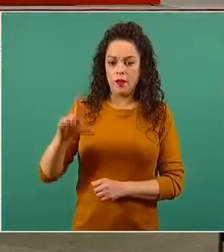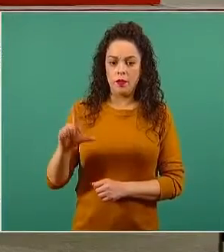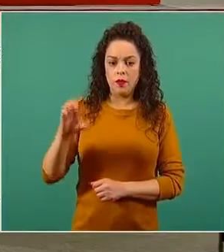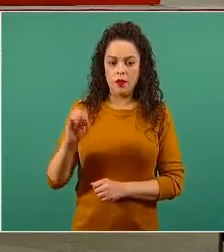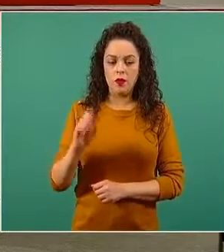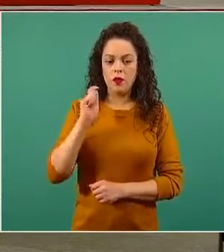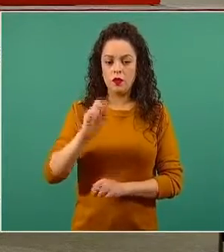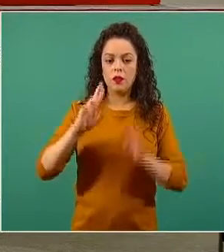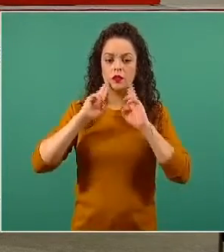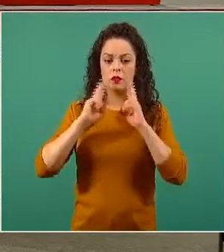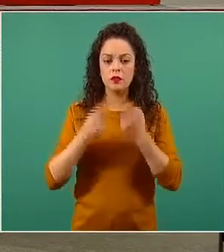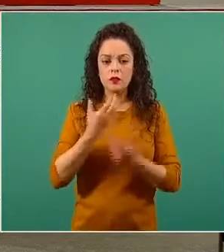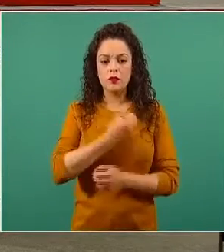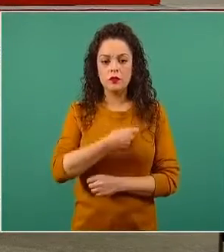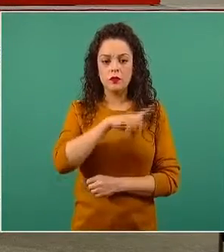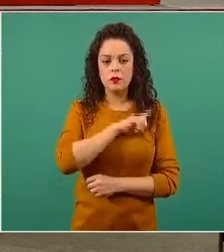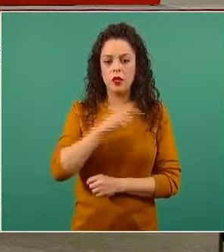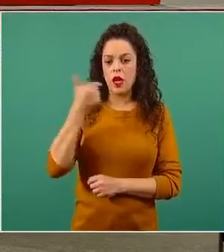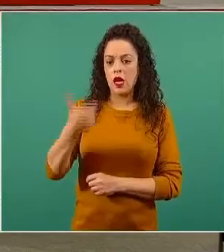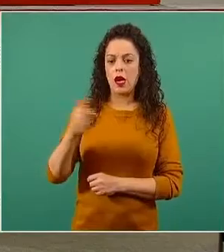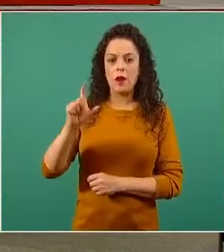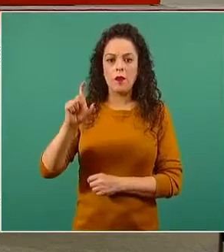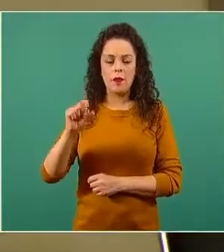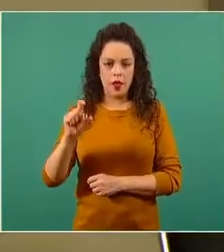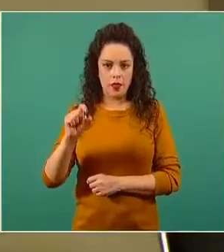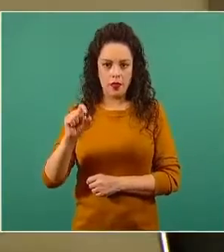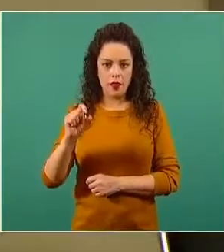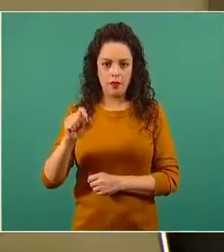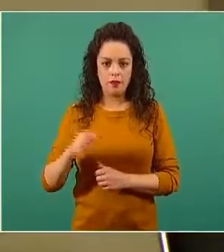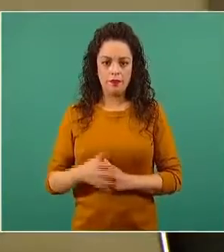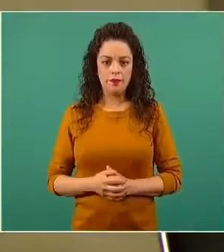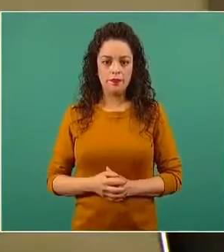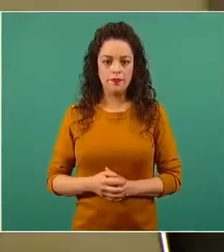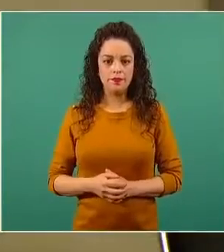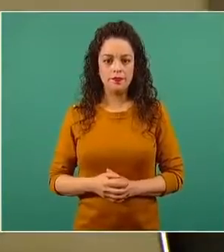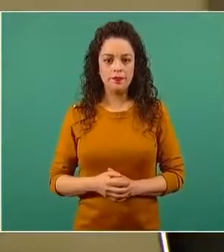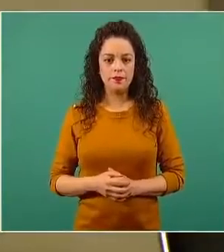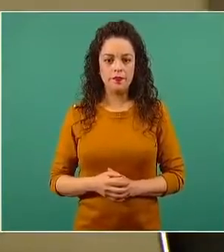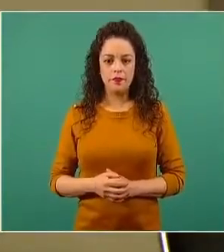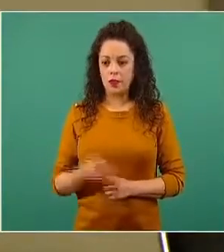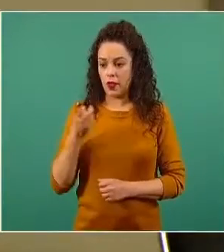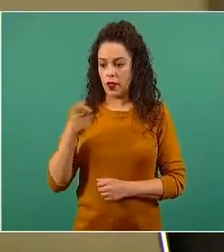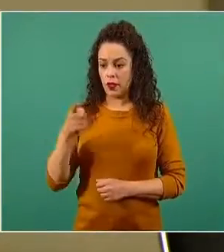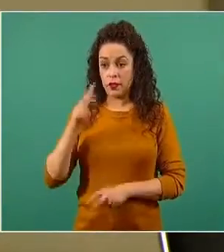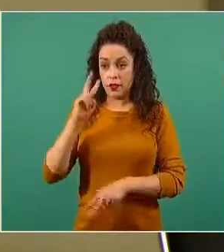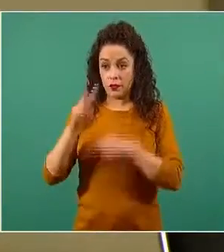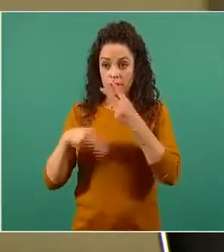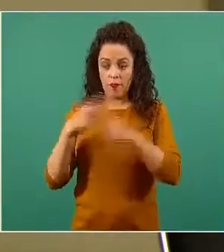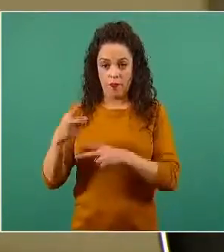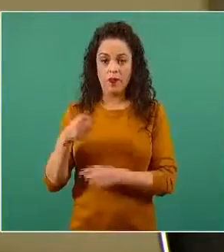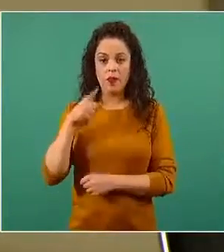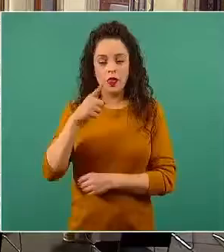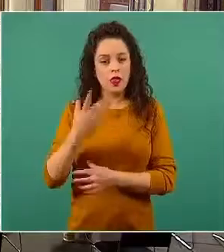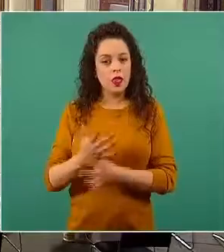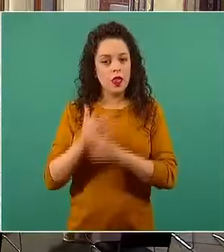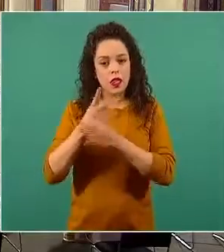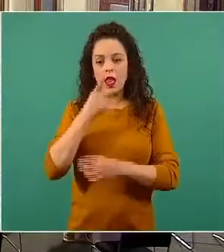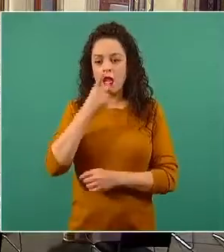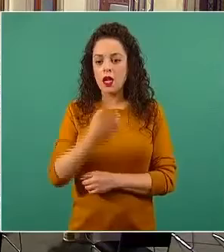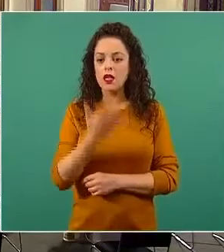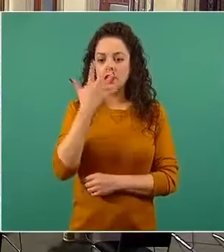la reunión de salud del G20. En esta intervención él hizo referencia a